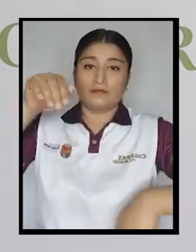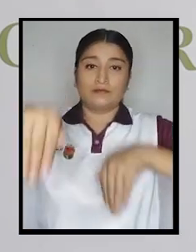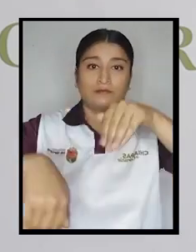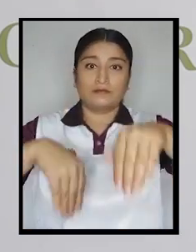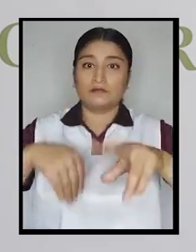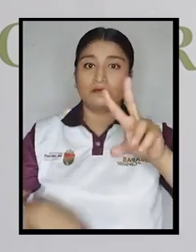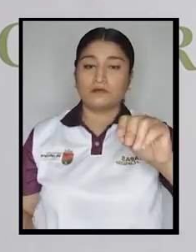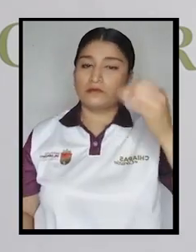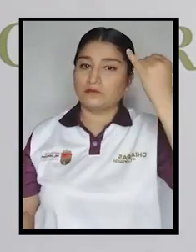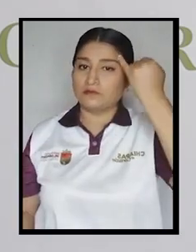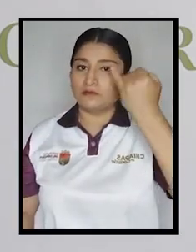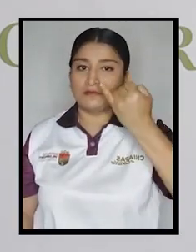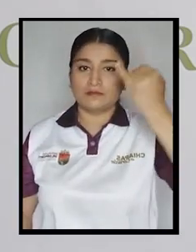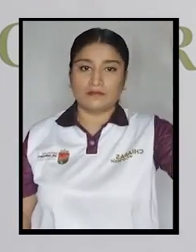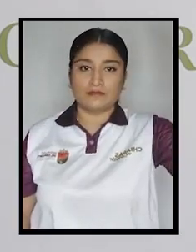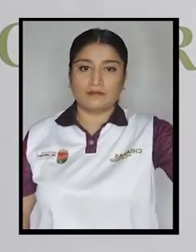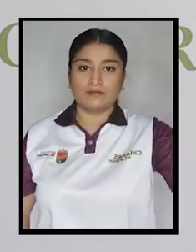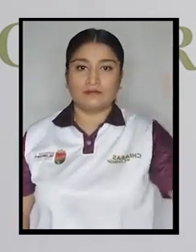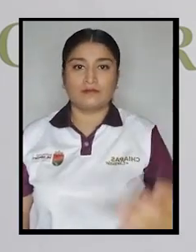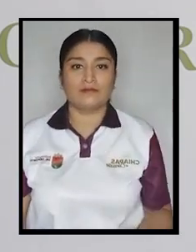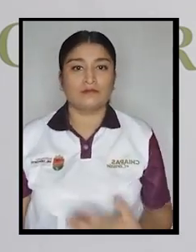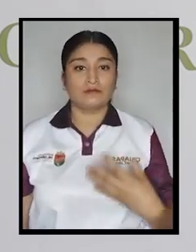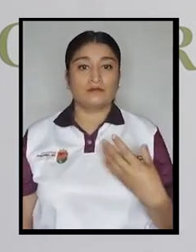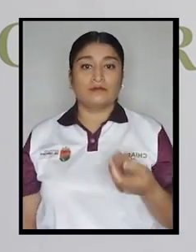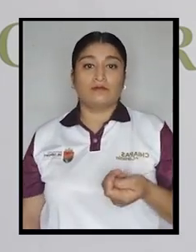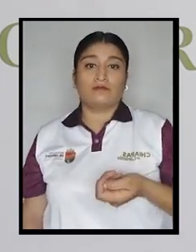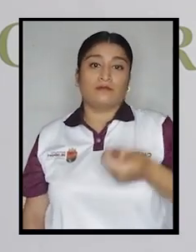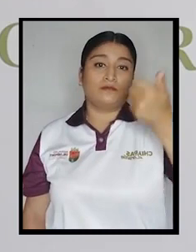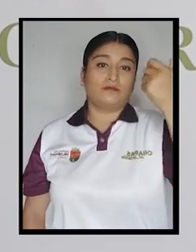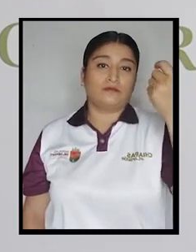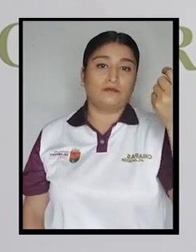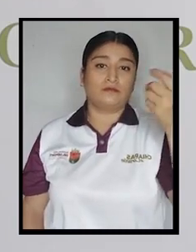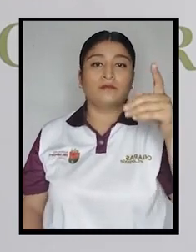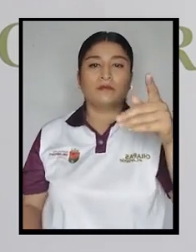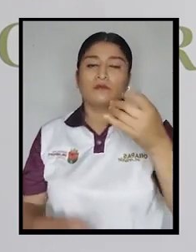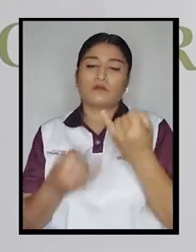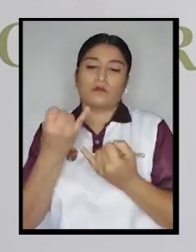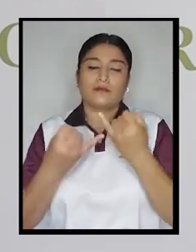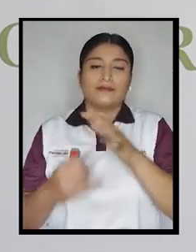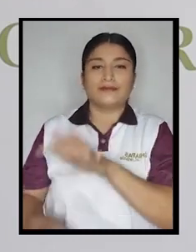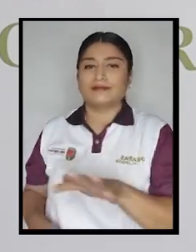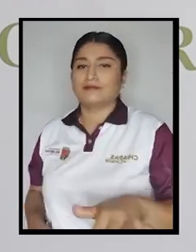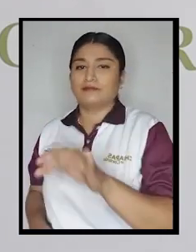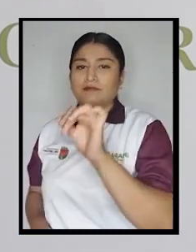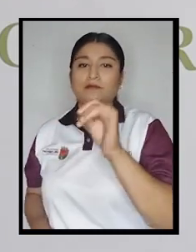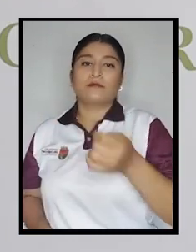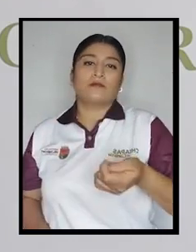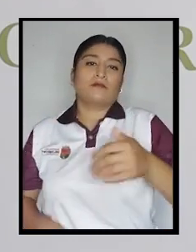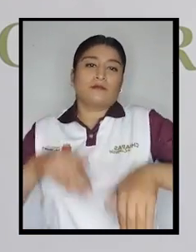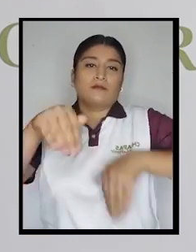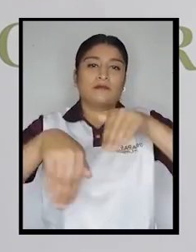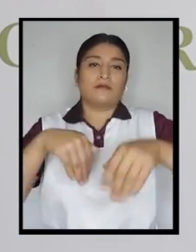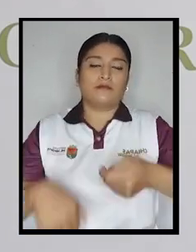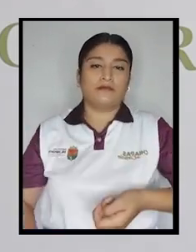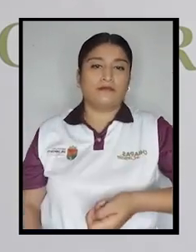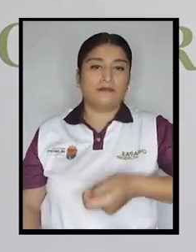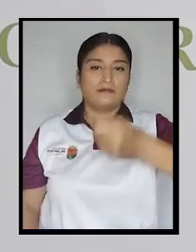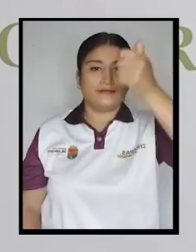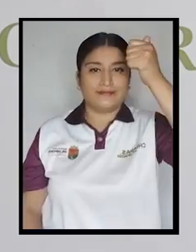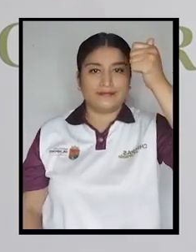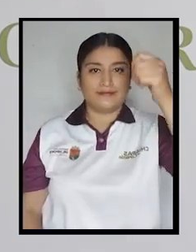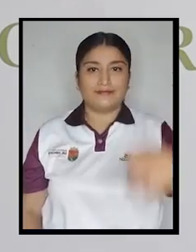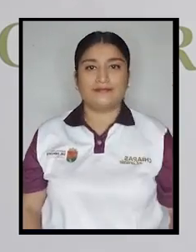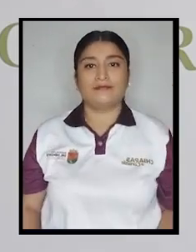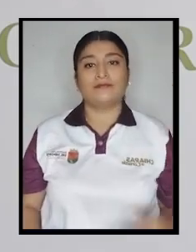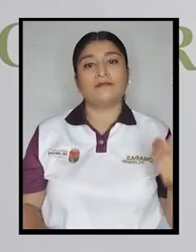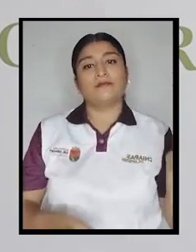Natación no me la había imaginado, pensé que otras cosas, no sé. He practicado básquetbol, pero natación no. Sí, por recibir